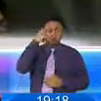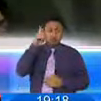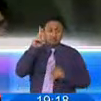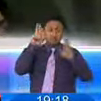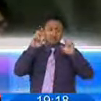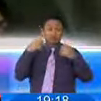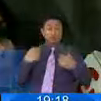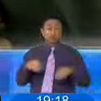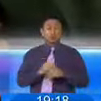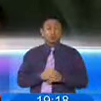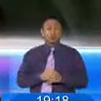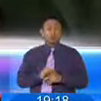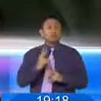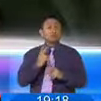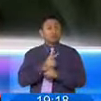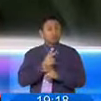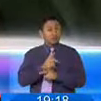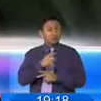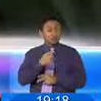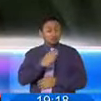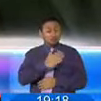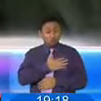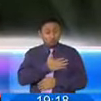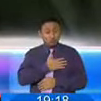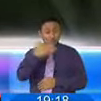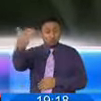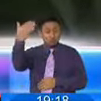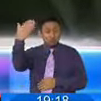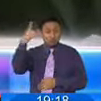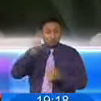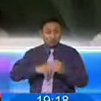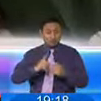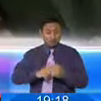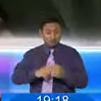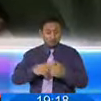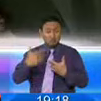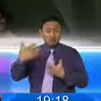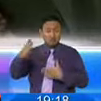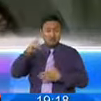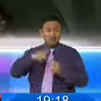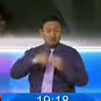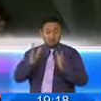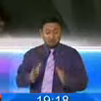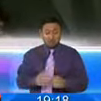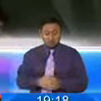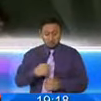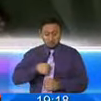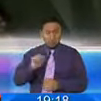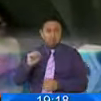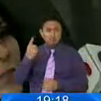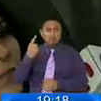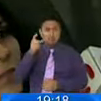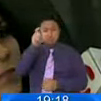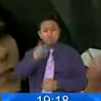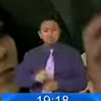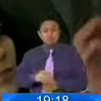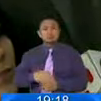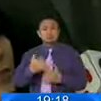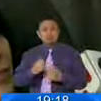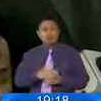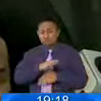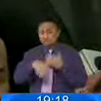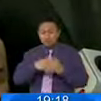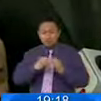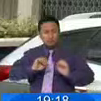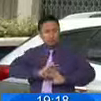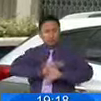tremendamente delicado para la ciudad y yo, como alcalde de Quito, como alcalde de los quiteños, soy el primer interesado en que se